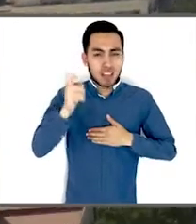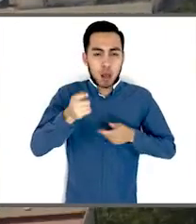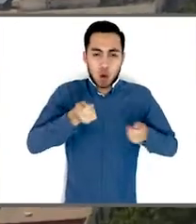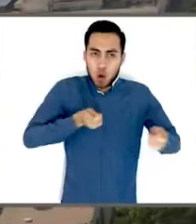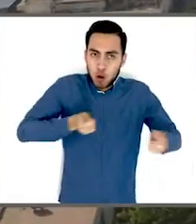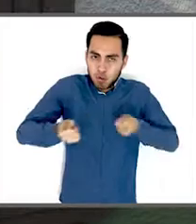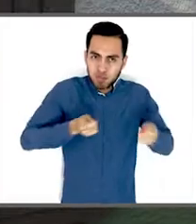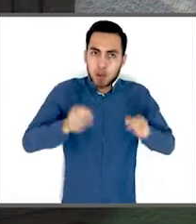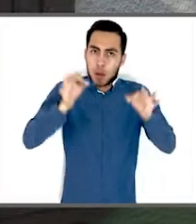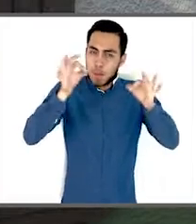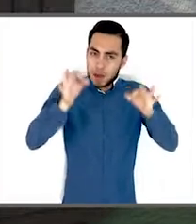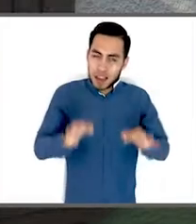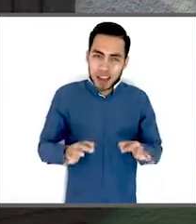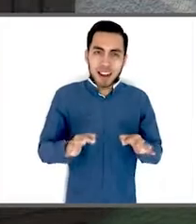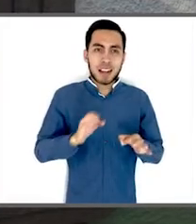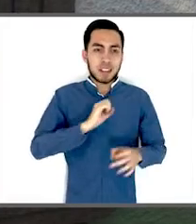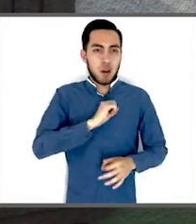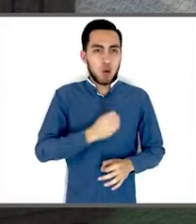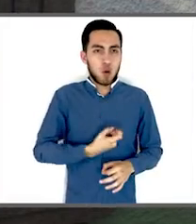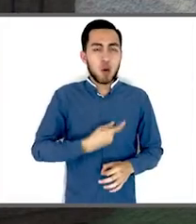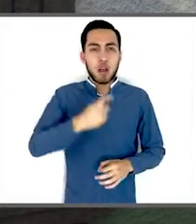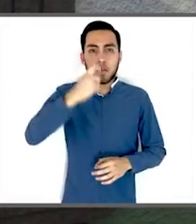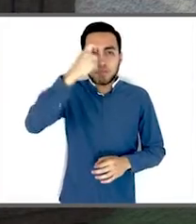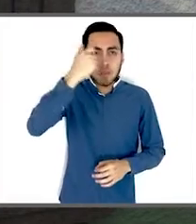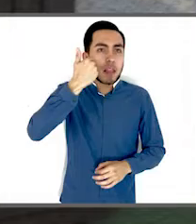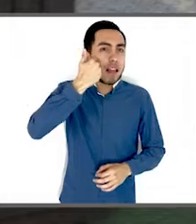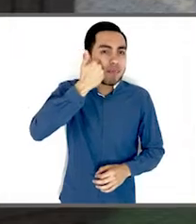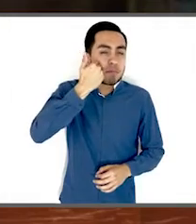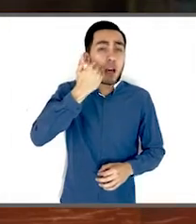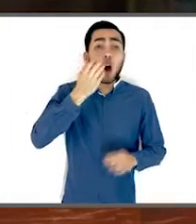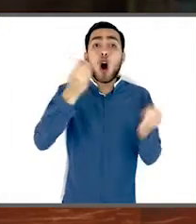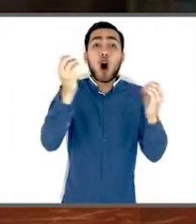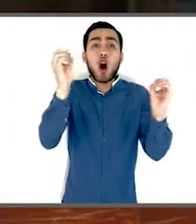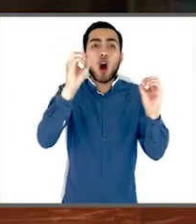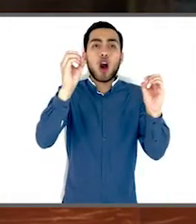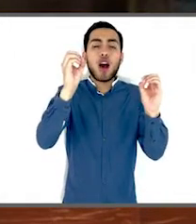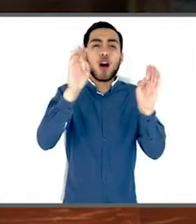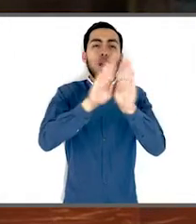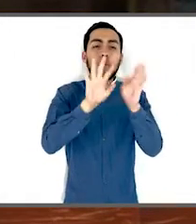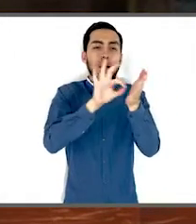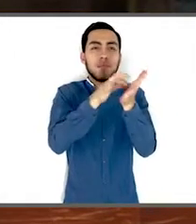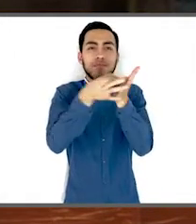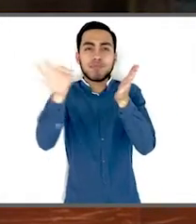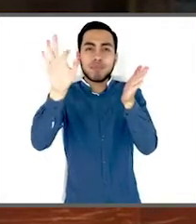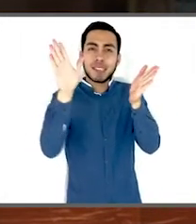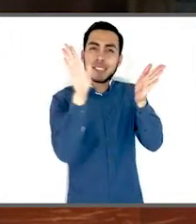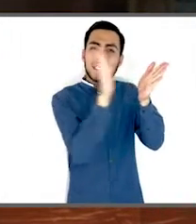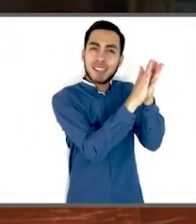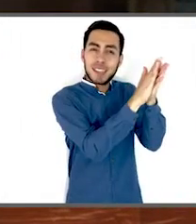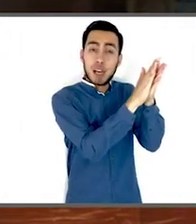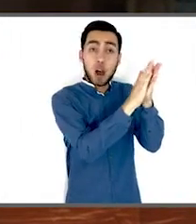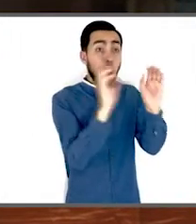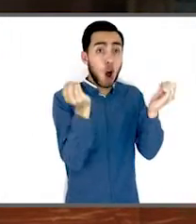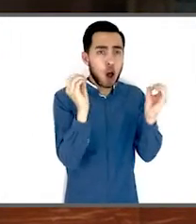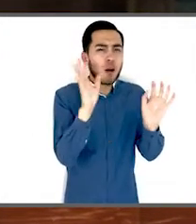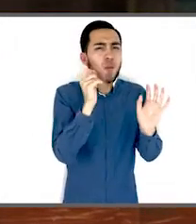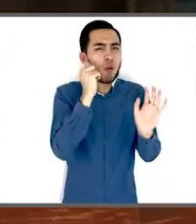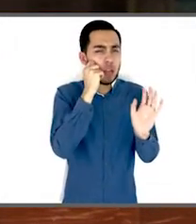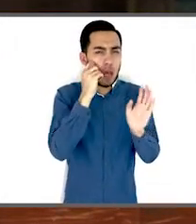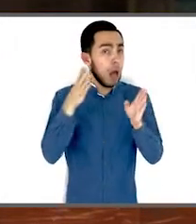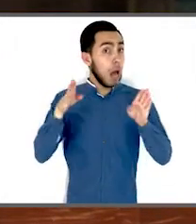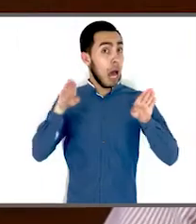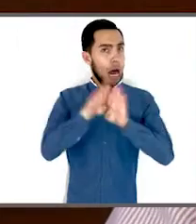fijan el compromiso de las medidas sanitarias y aunque no les haya llegado su calcomanía, no